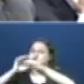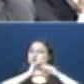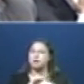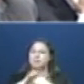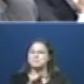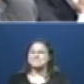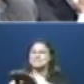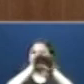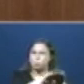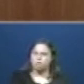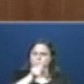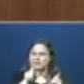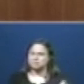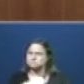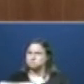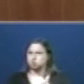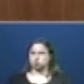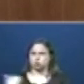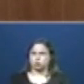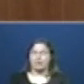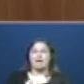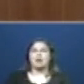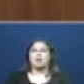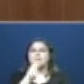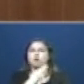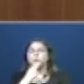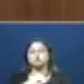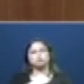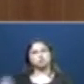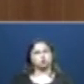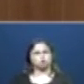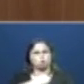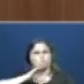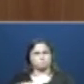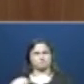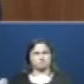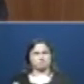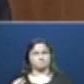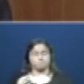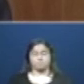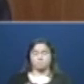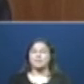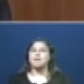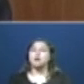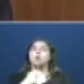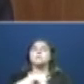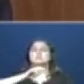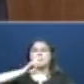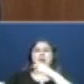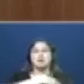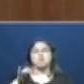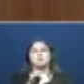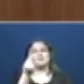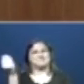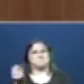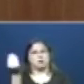para ello los grandes consensos políticos que estuvieron en el origen del modelo además de estos cambios políticos la mejora de este modelo